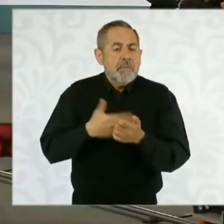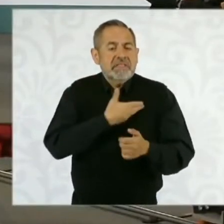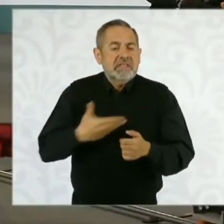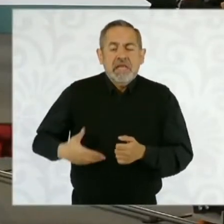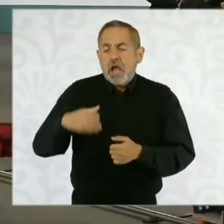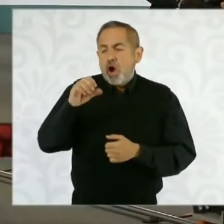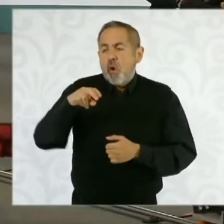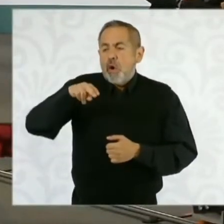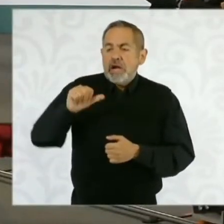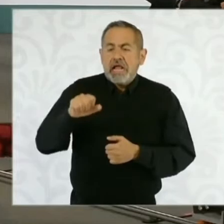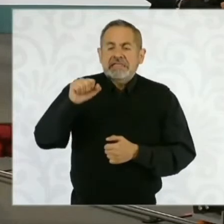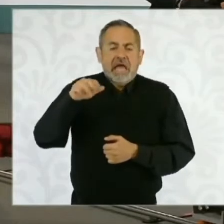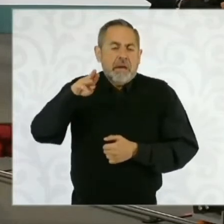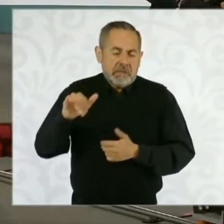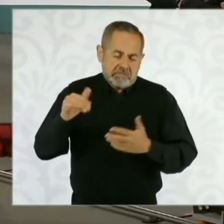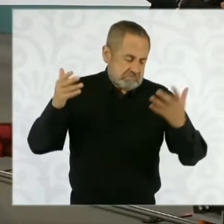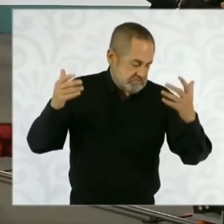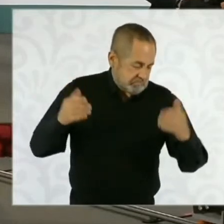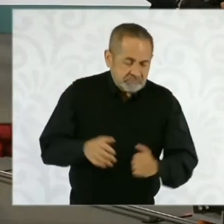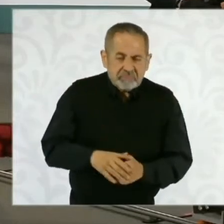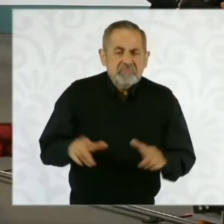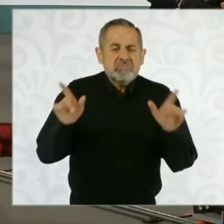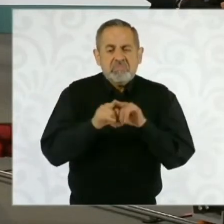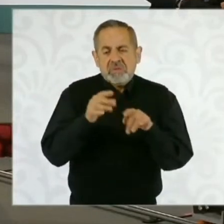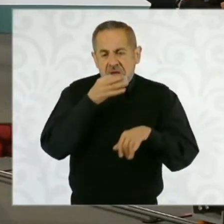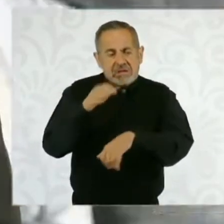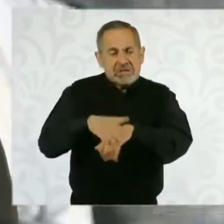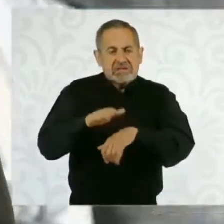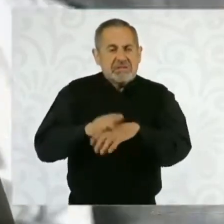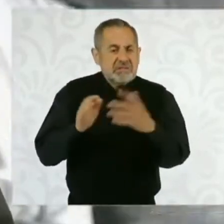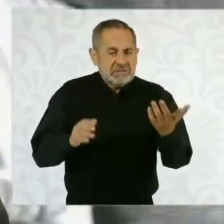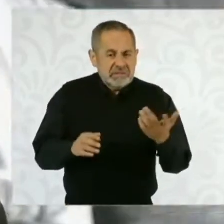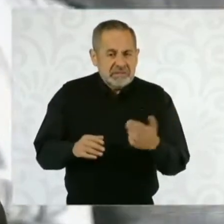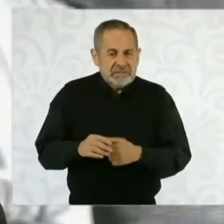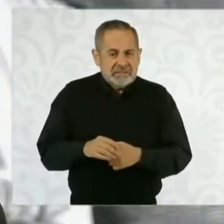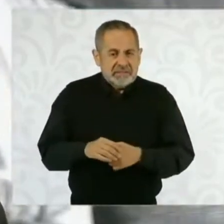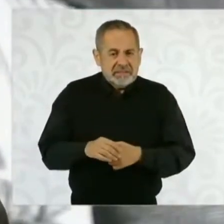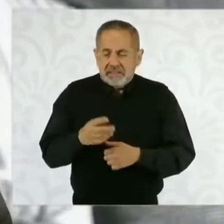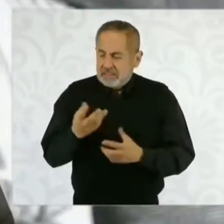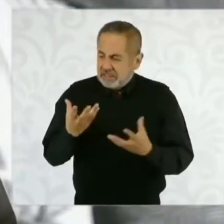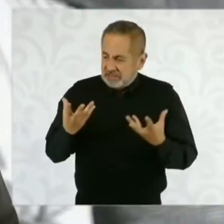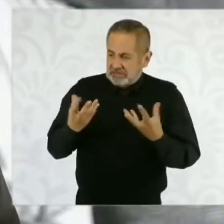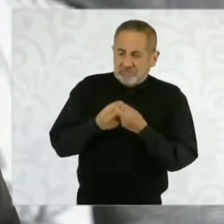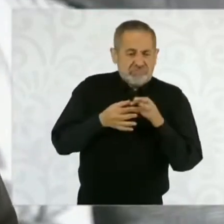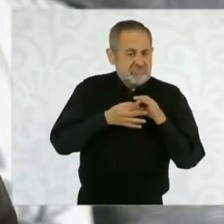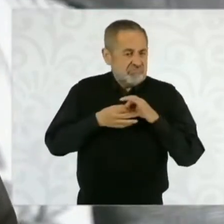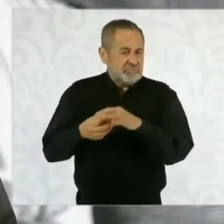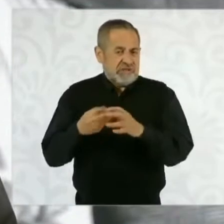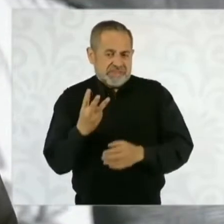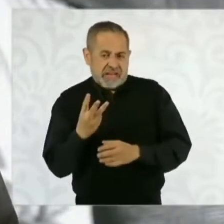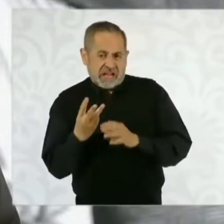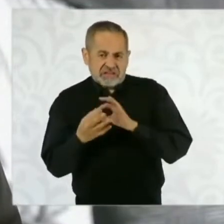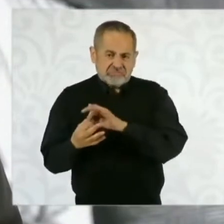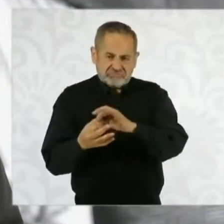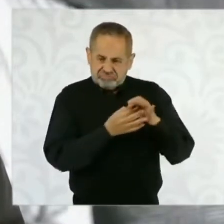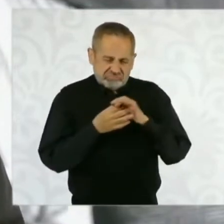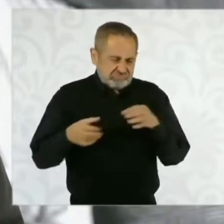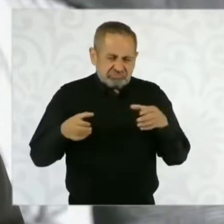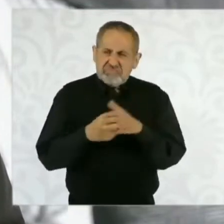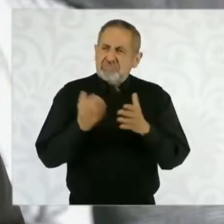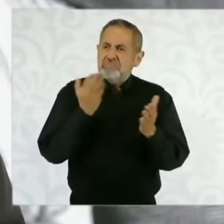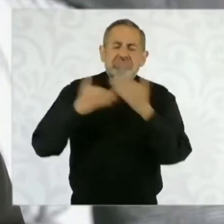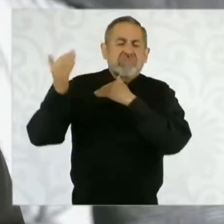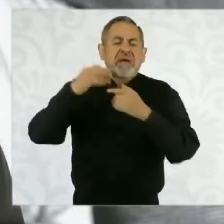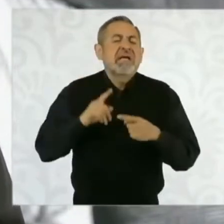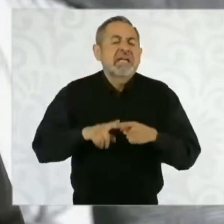CONASAMI. Y solamente les digo a todos ustedes, no hay un mejor trinomio más exitoso que